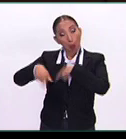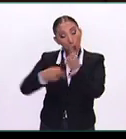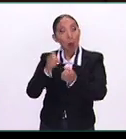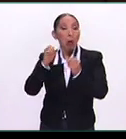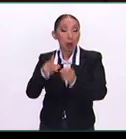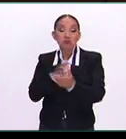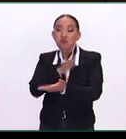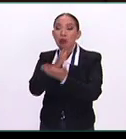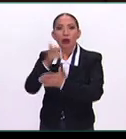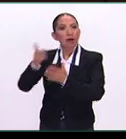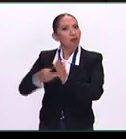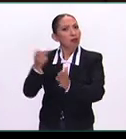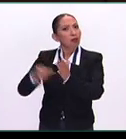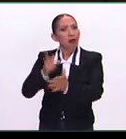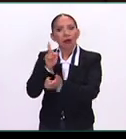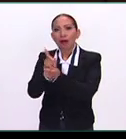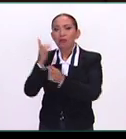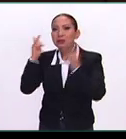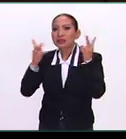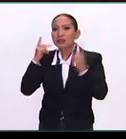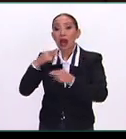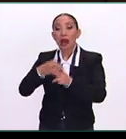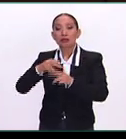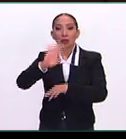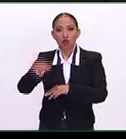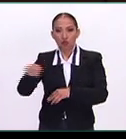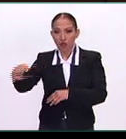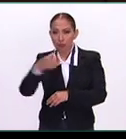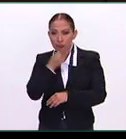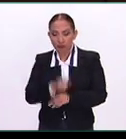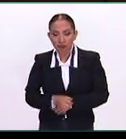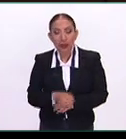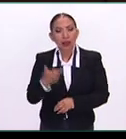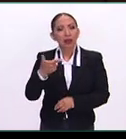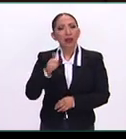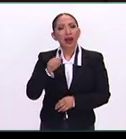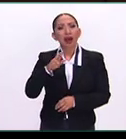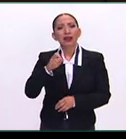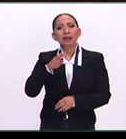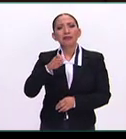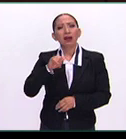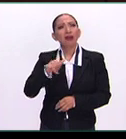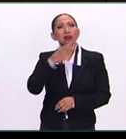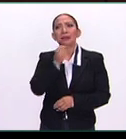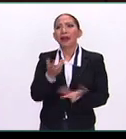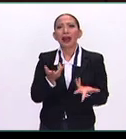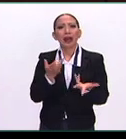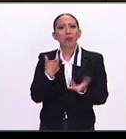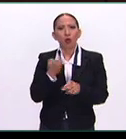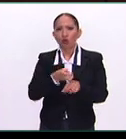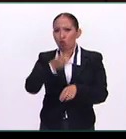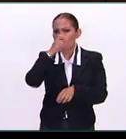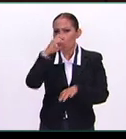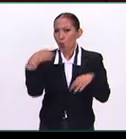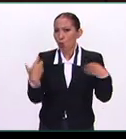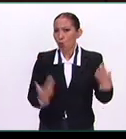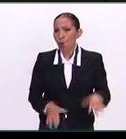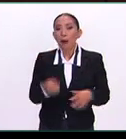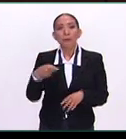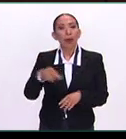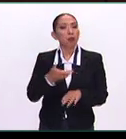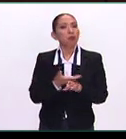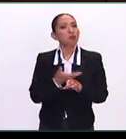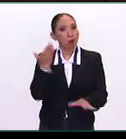entonces seguí visitándolo hasta su muerte. Garibay era un hombre de cáscara dura,